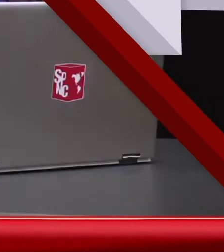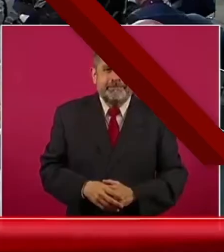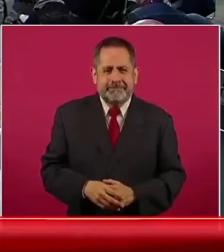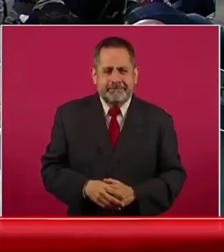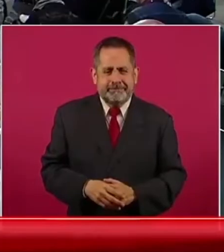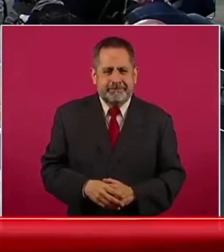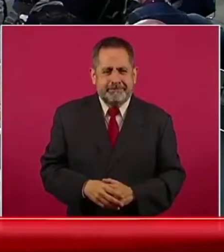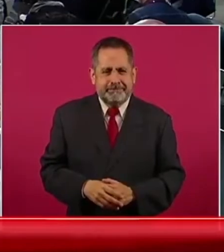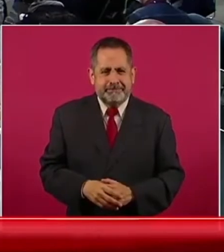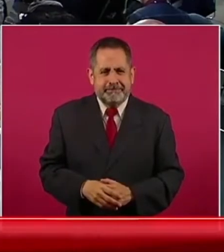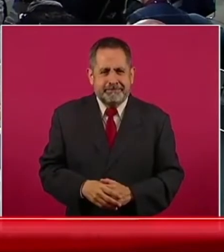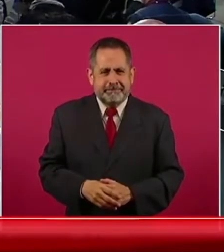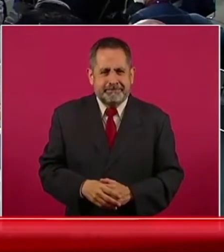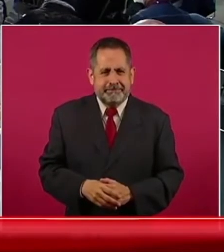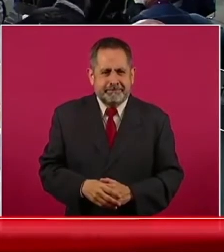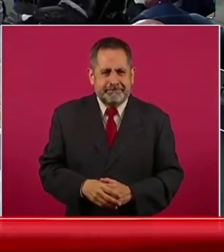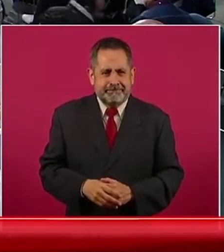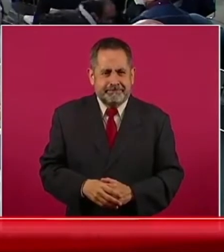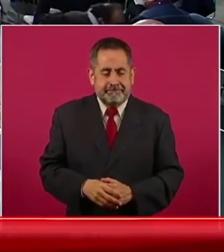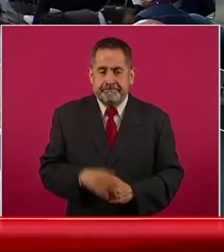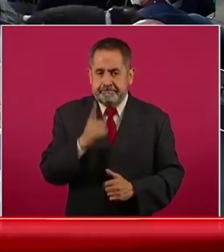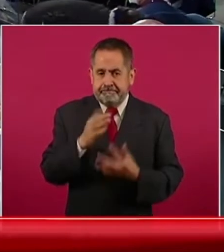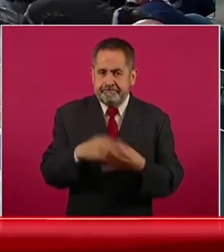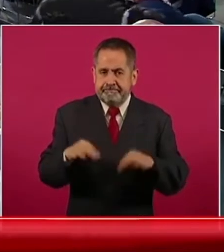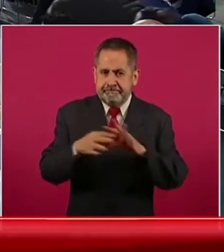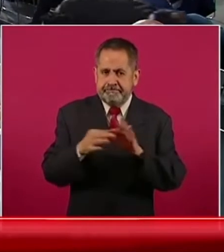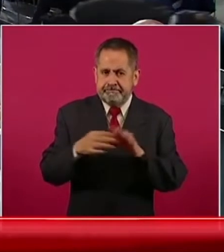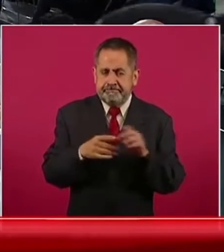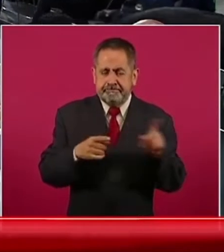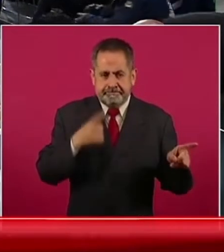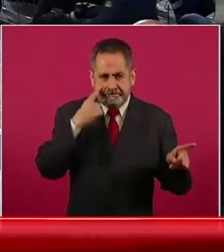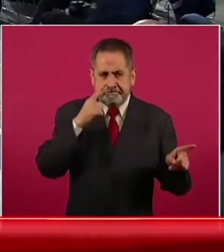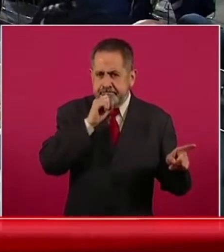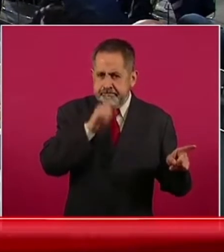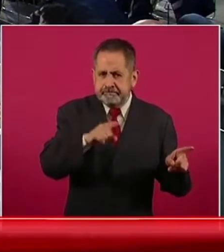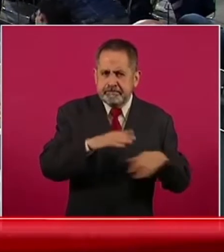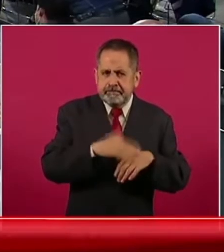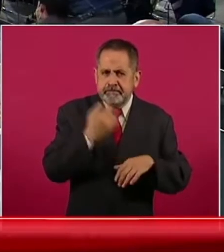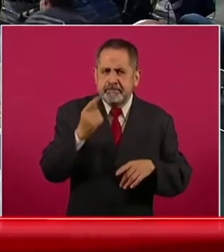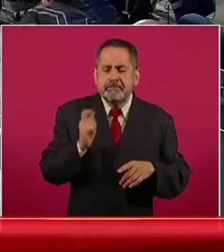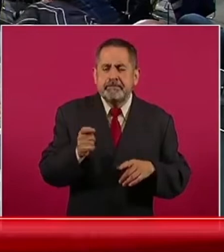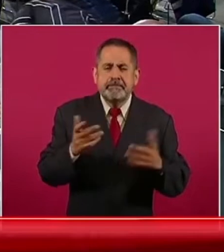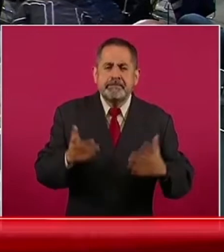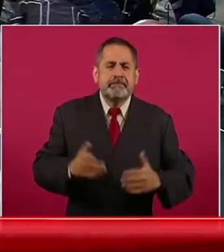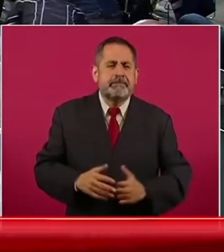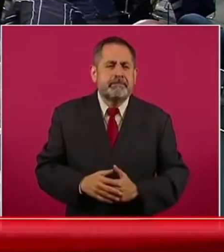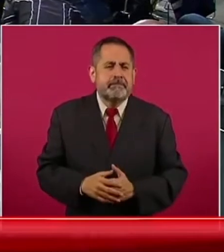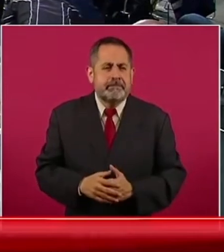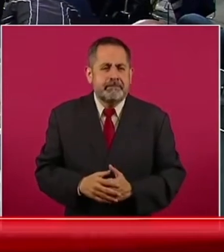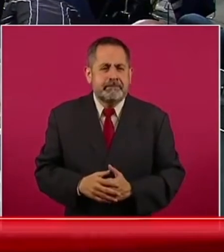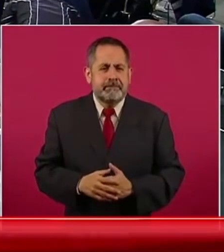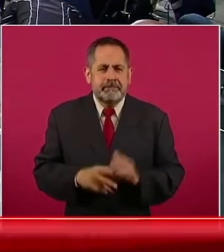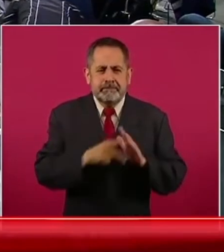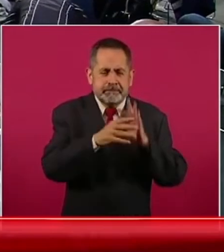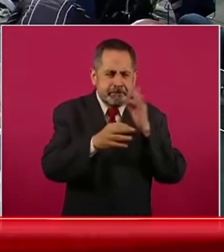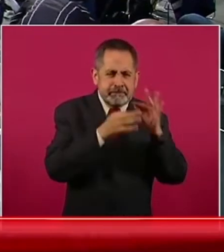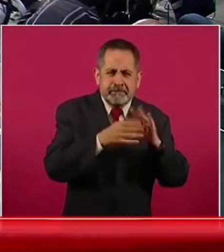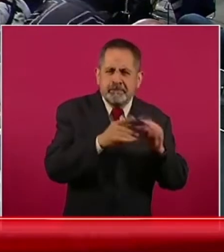que dijo. Y es importante también porque ¿en qué medio